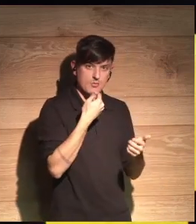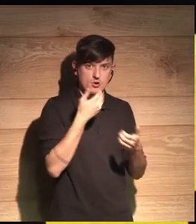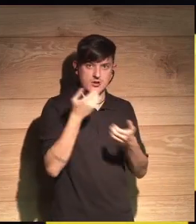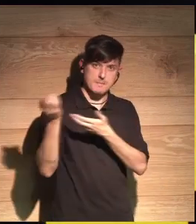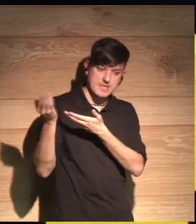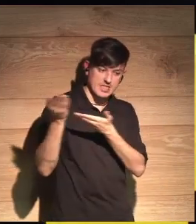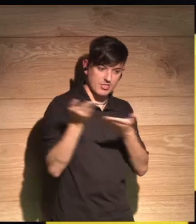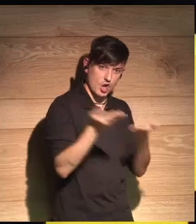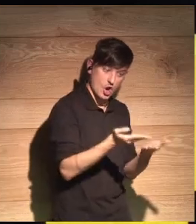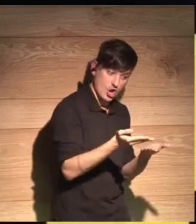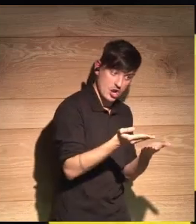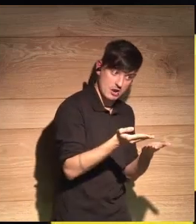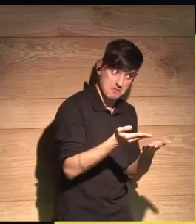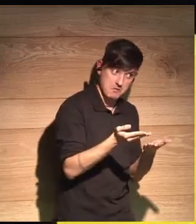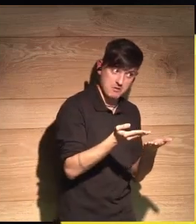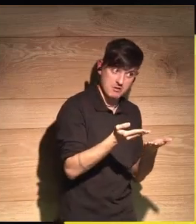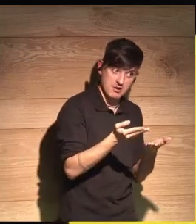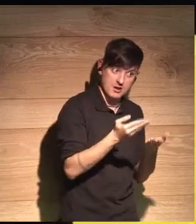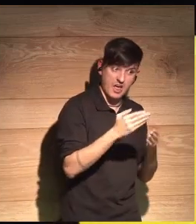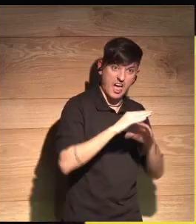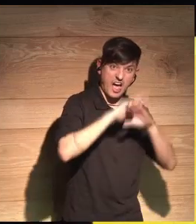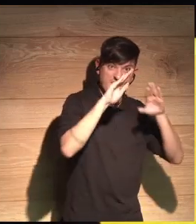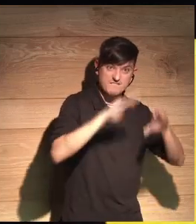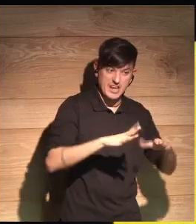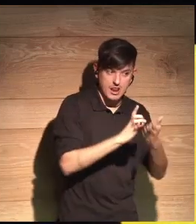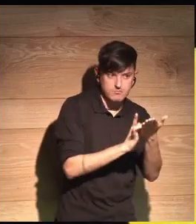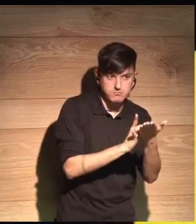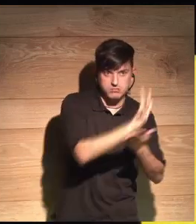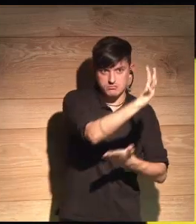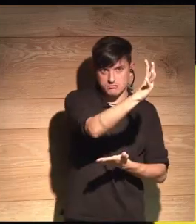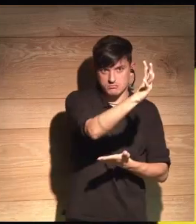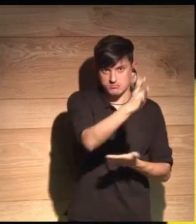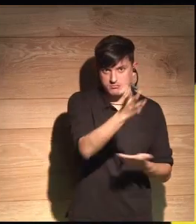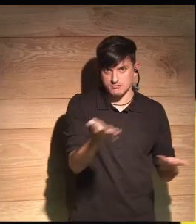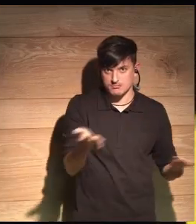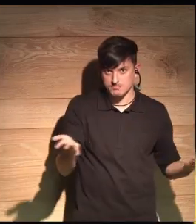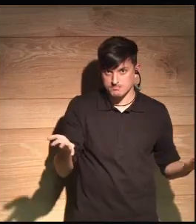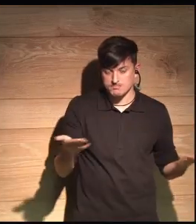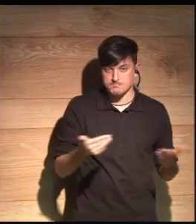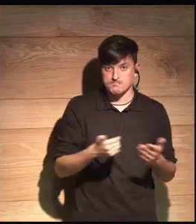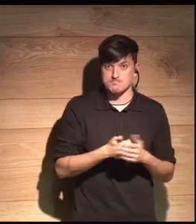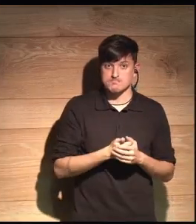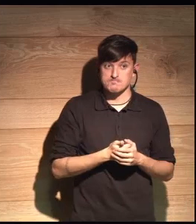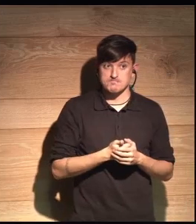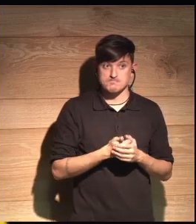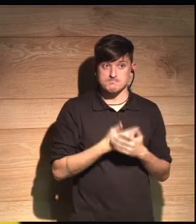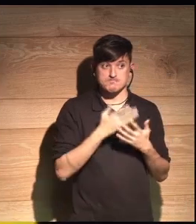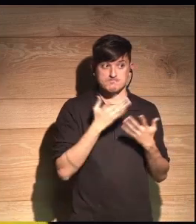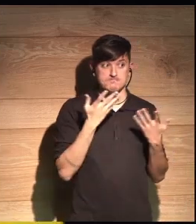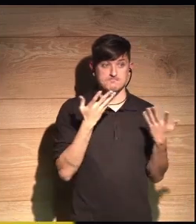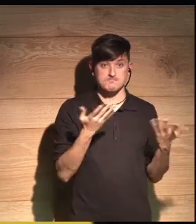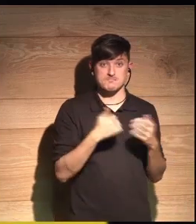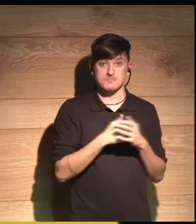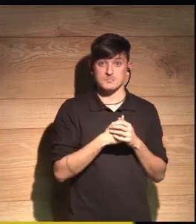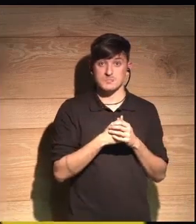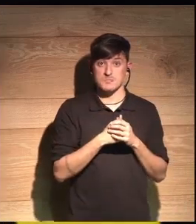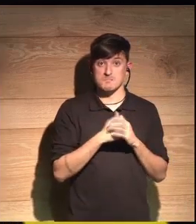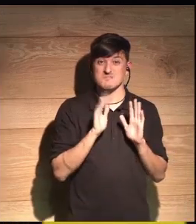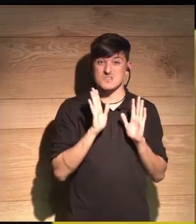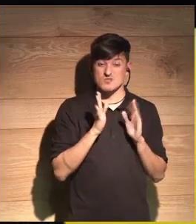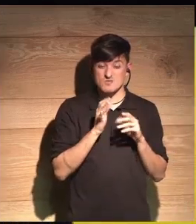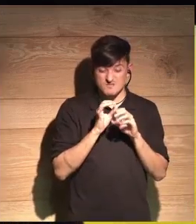y termina con una expulsión ahora la instrumentalidad que usan